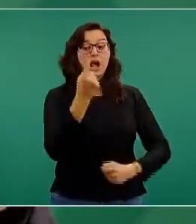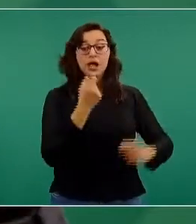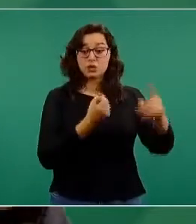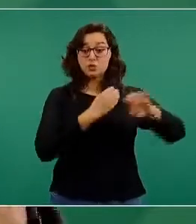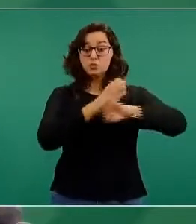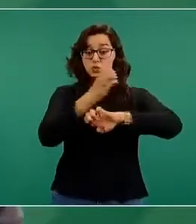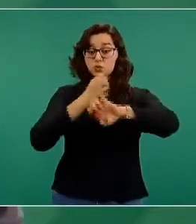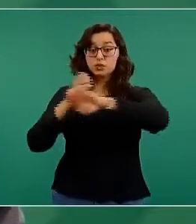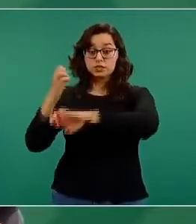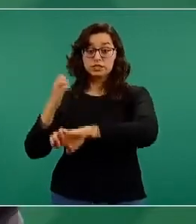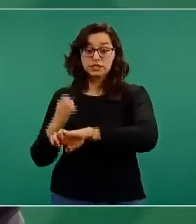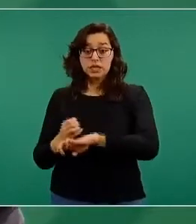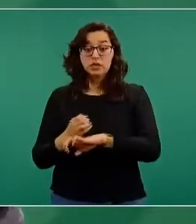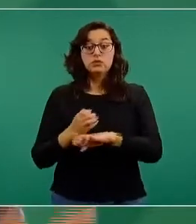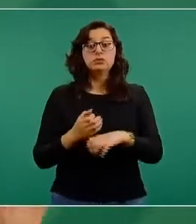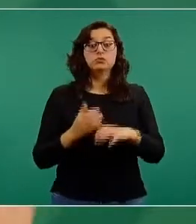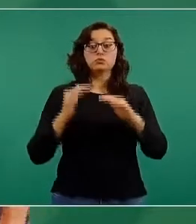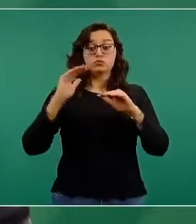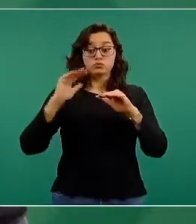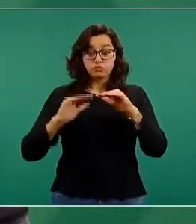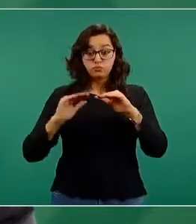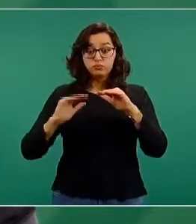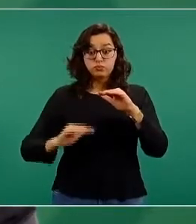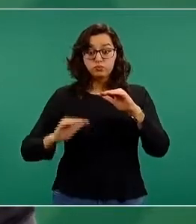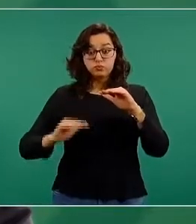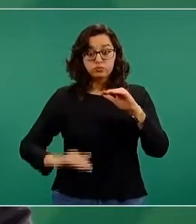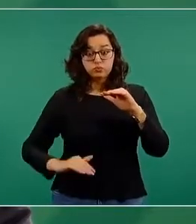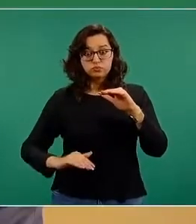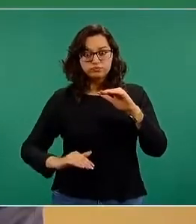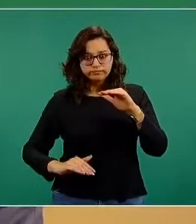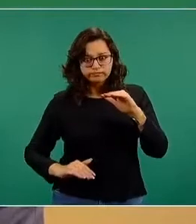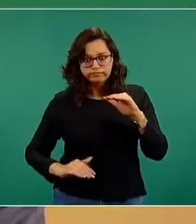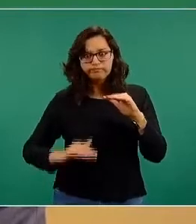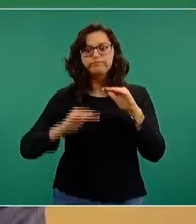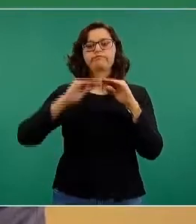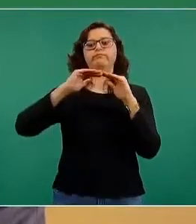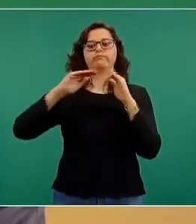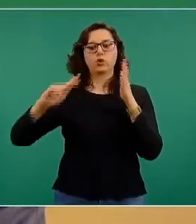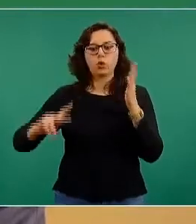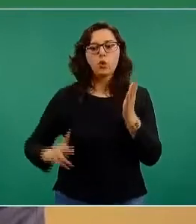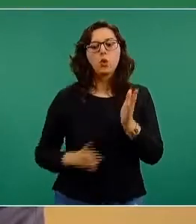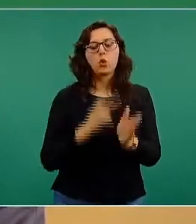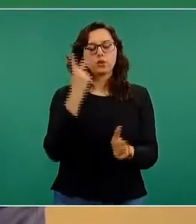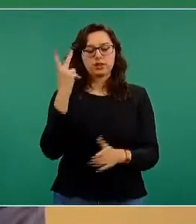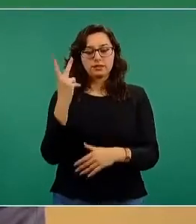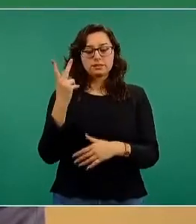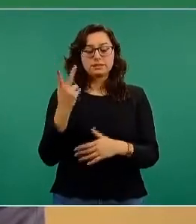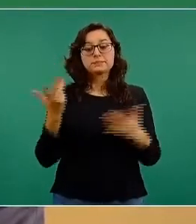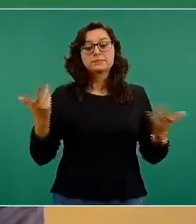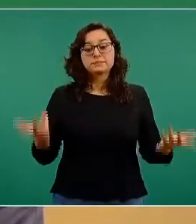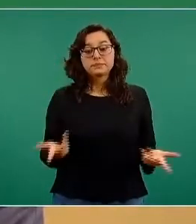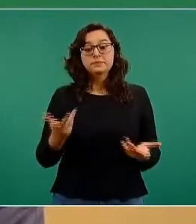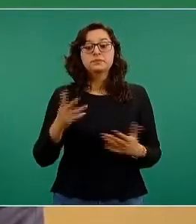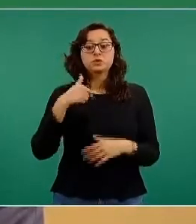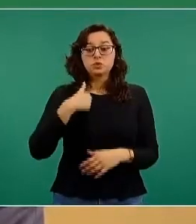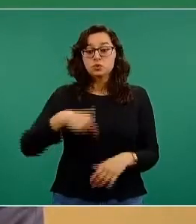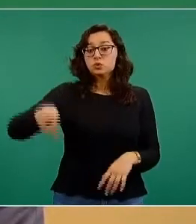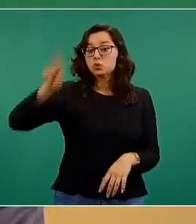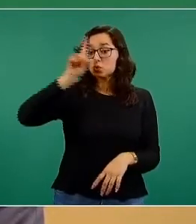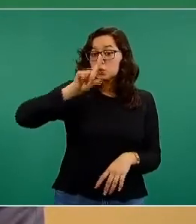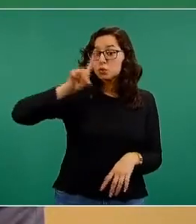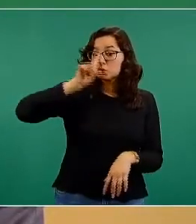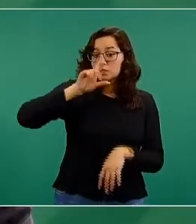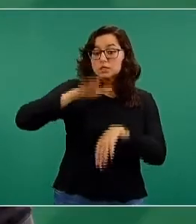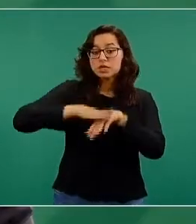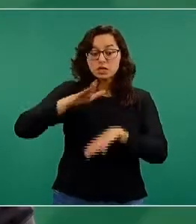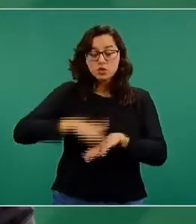que ya estaban en una fase de descenso, regresaron a una reactivación. Estas, insisto, recomiendo mucho que